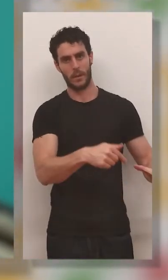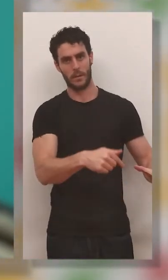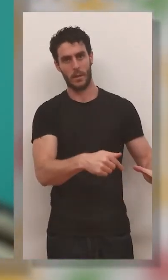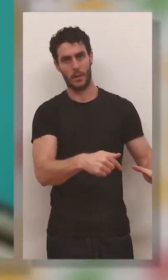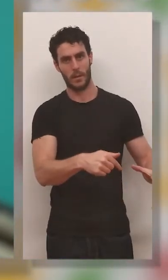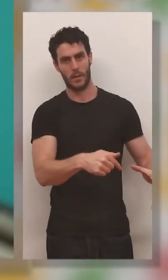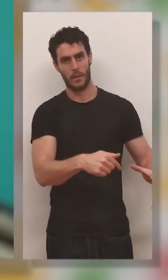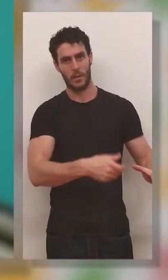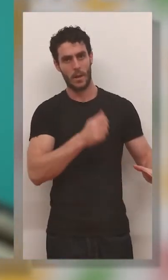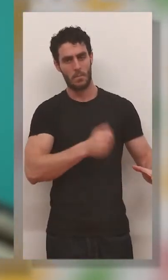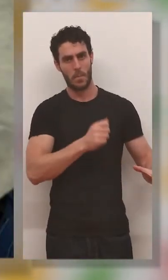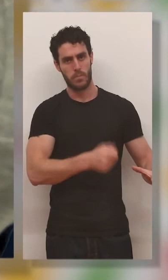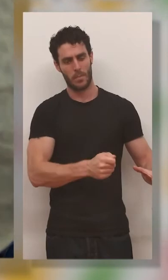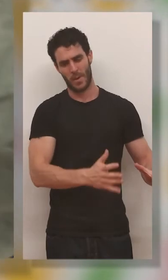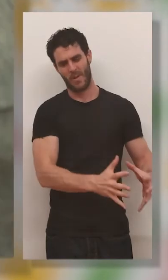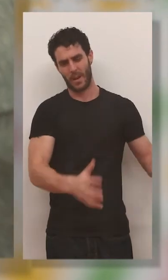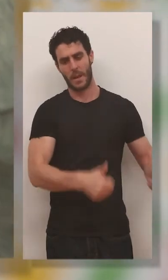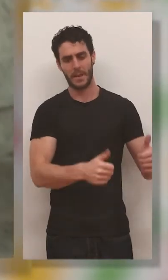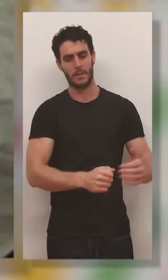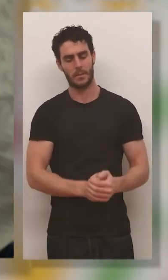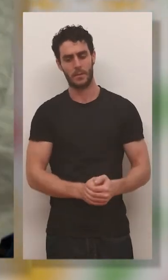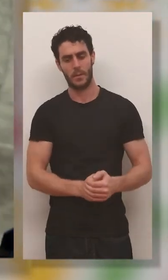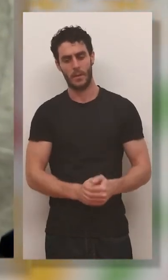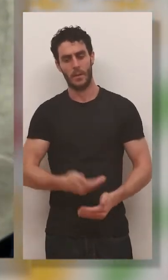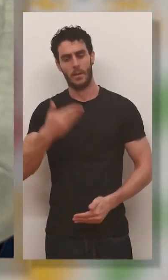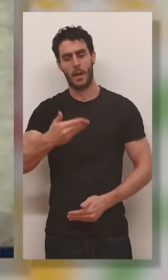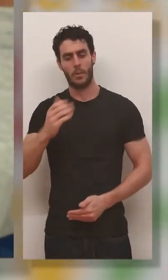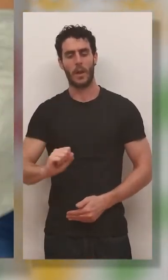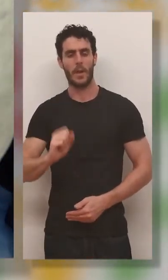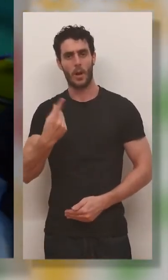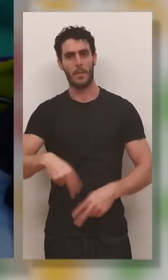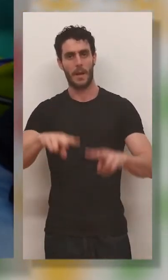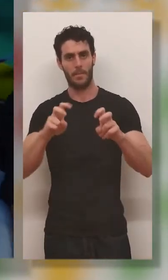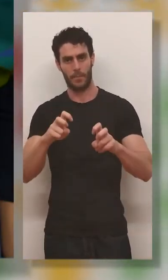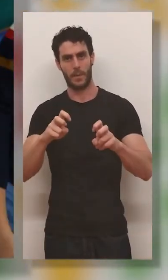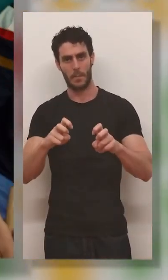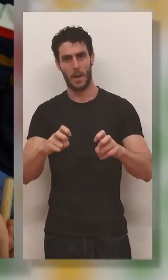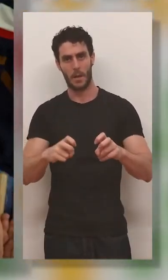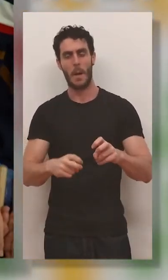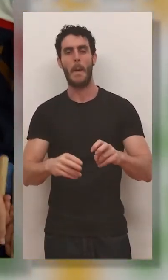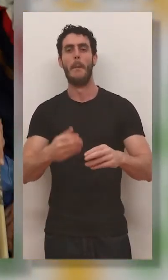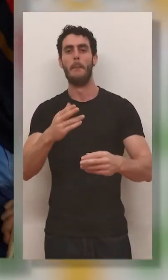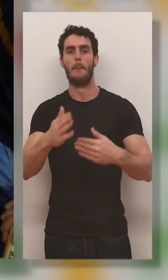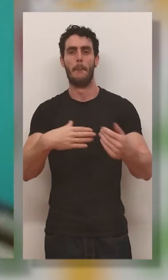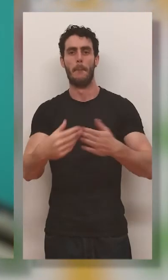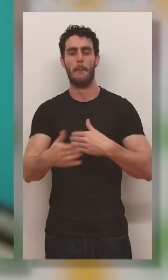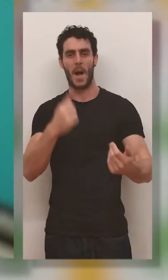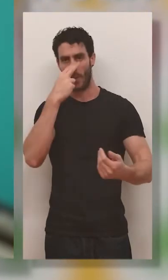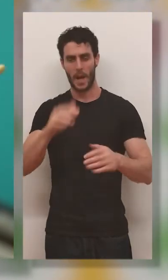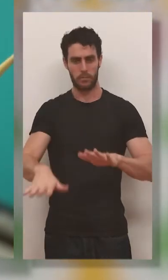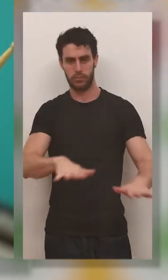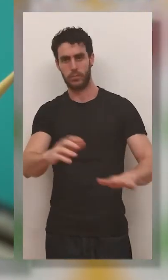este otro timbal que es más grave. Lo más importante de tocar la batería es saber cómo posicionar las manos y los pies.